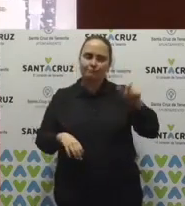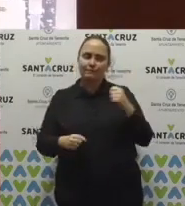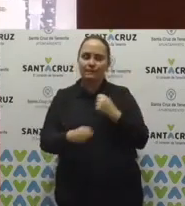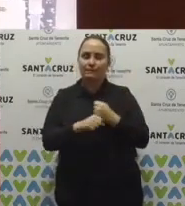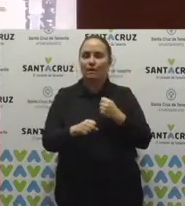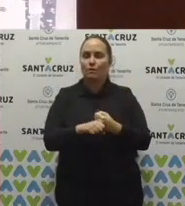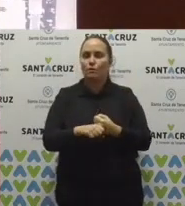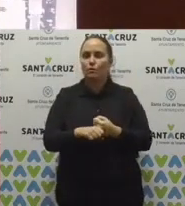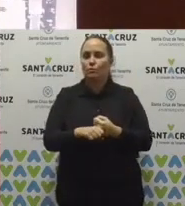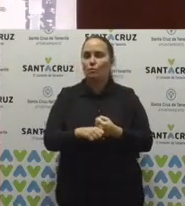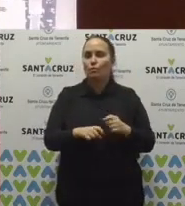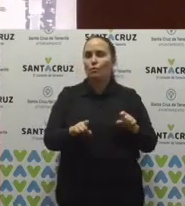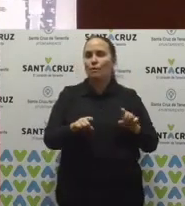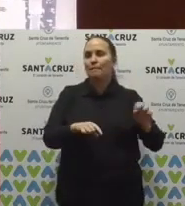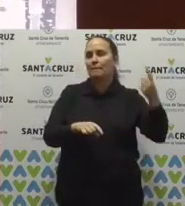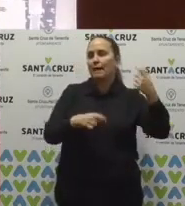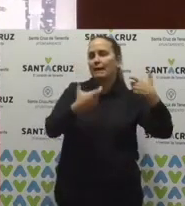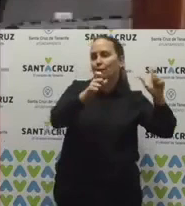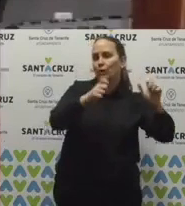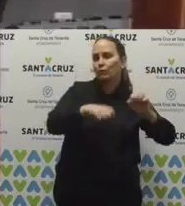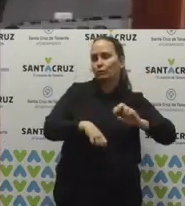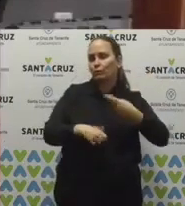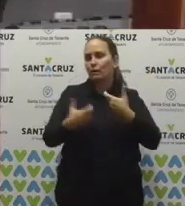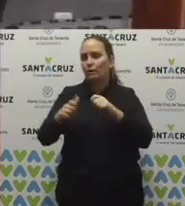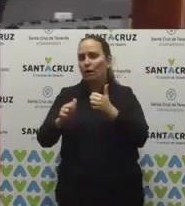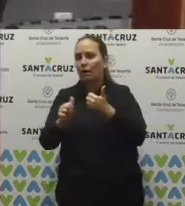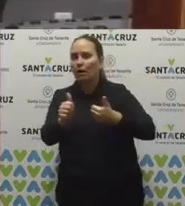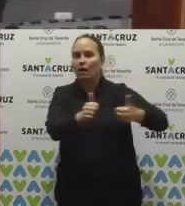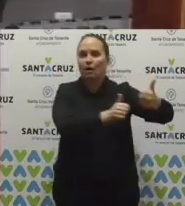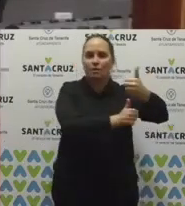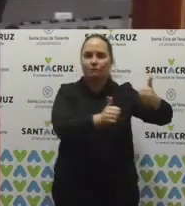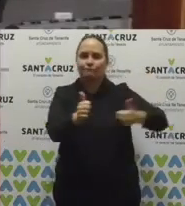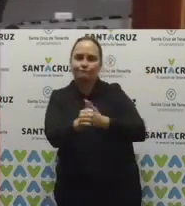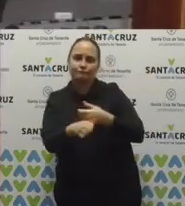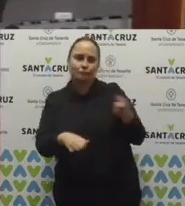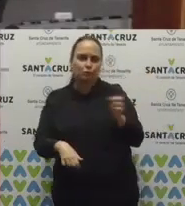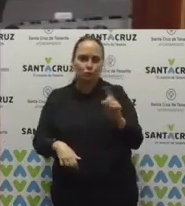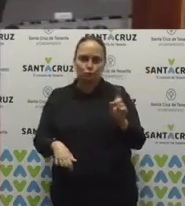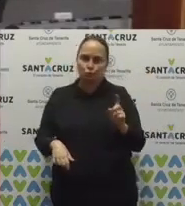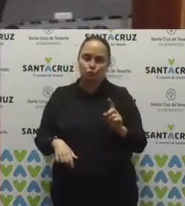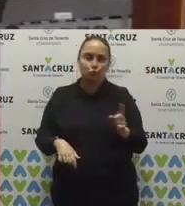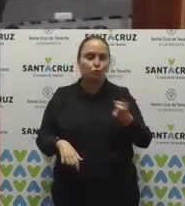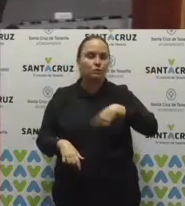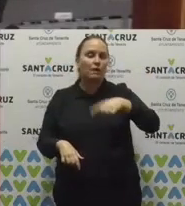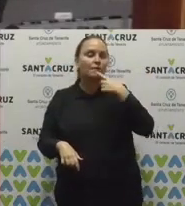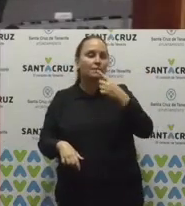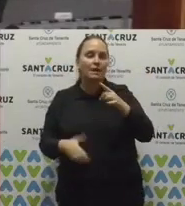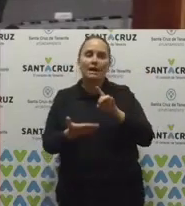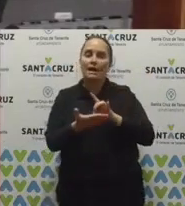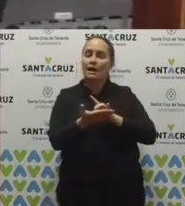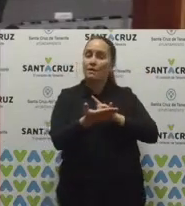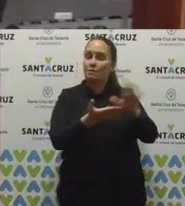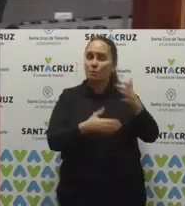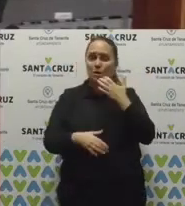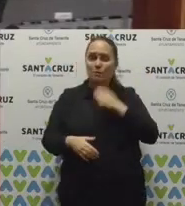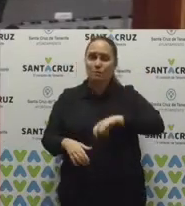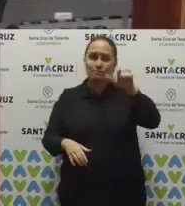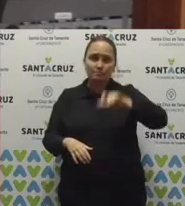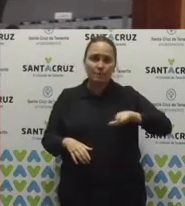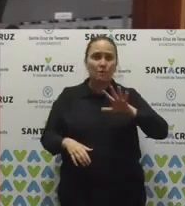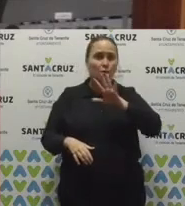trabajadores unos de primera y otros de segunda usted se niega a hablar del despido de 58 empleados